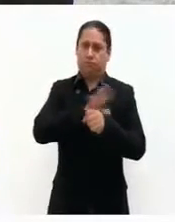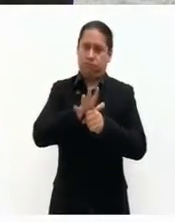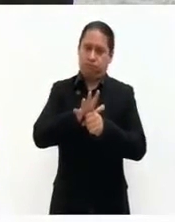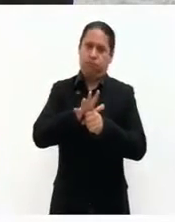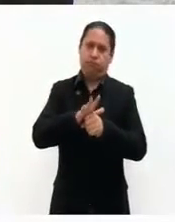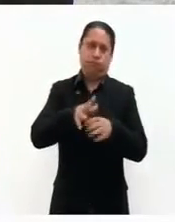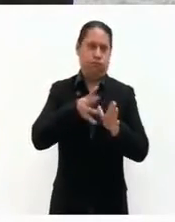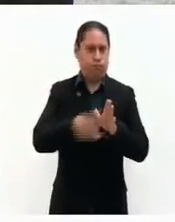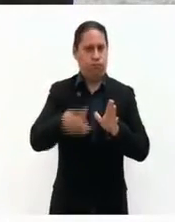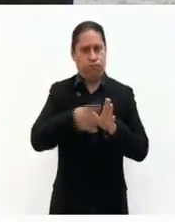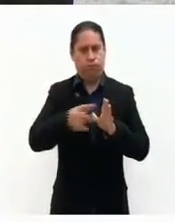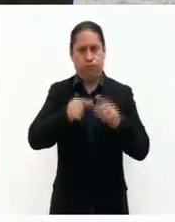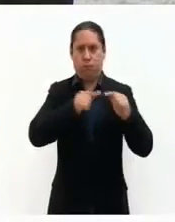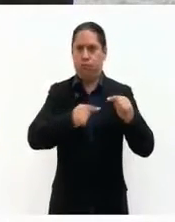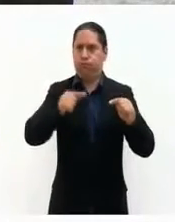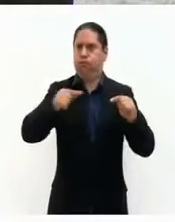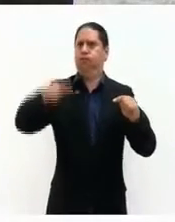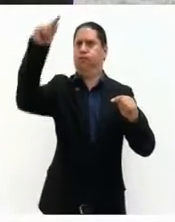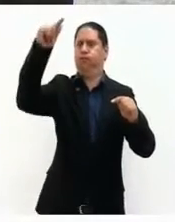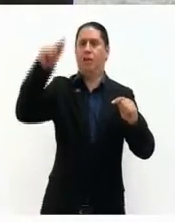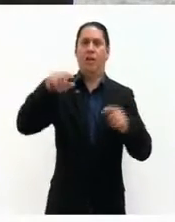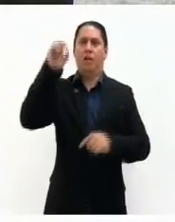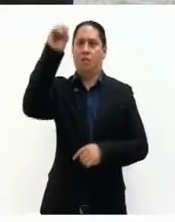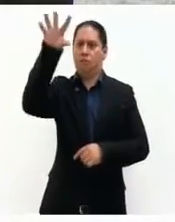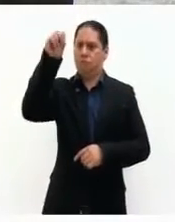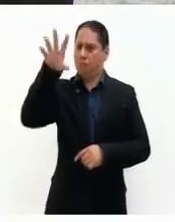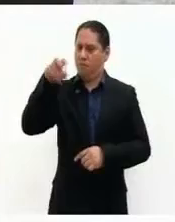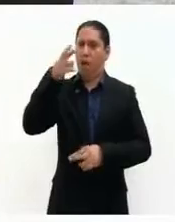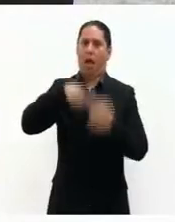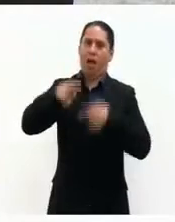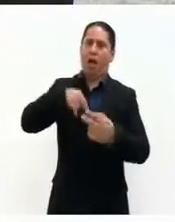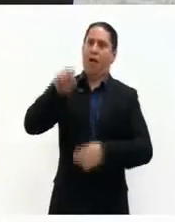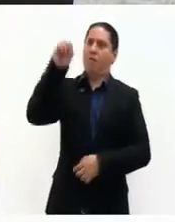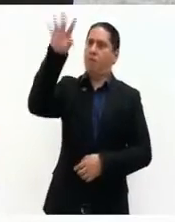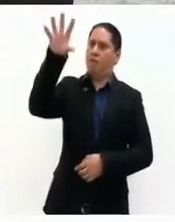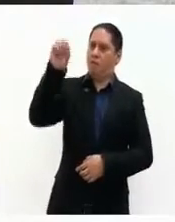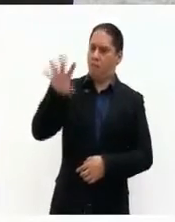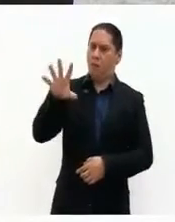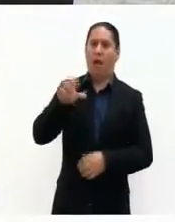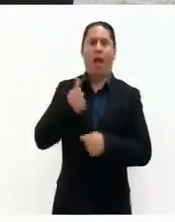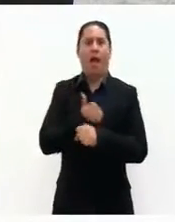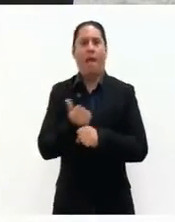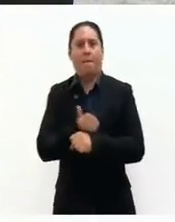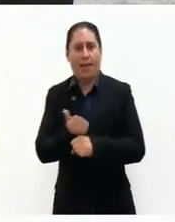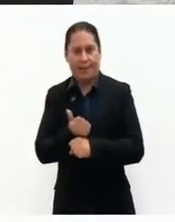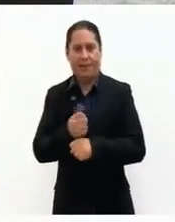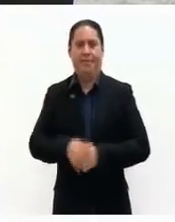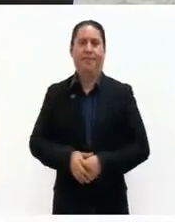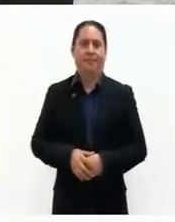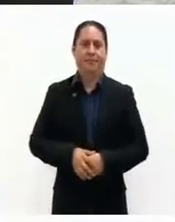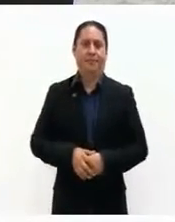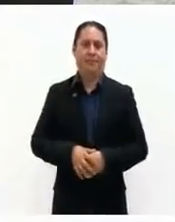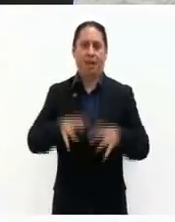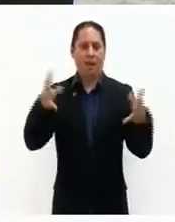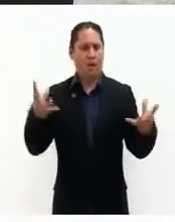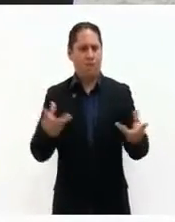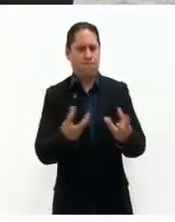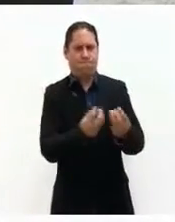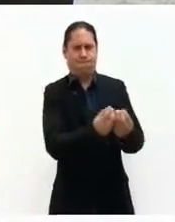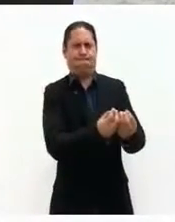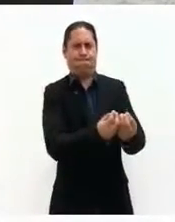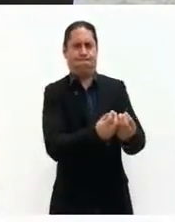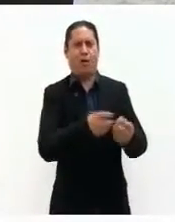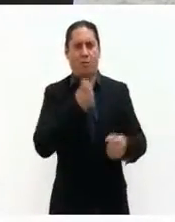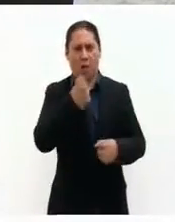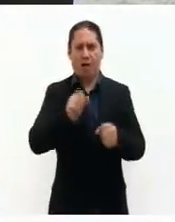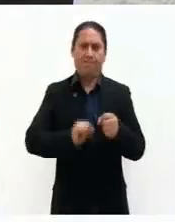que nos obligó a retroceder al semáforo amarillo. El confinamiento social inició hace un año con motivo